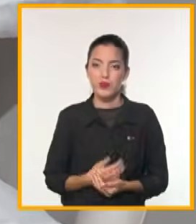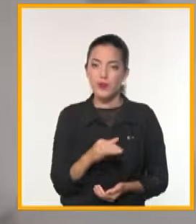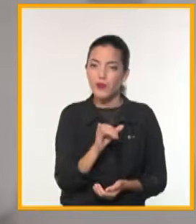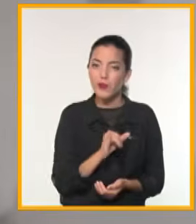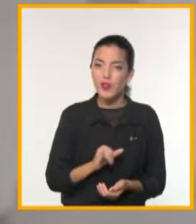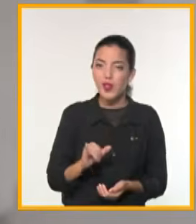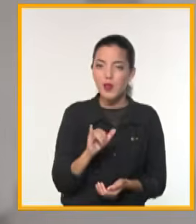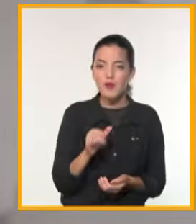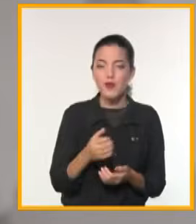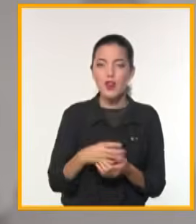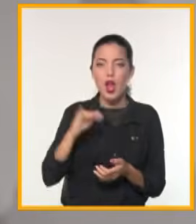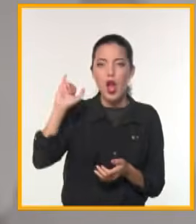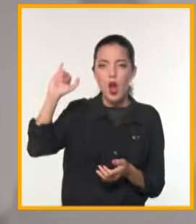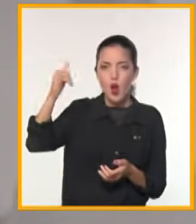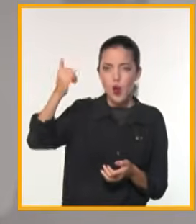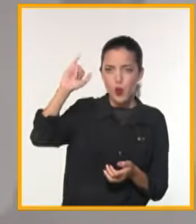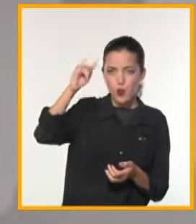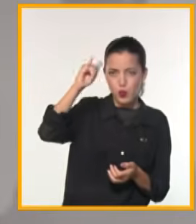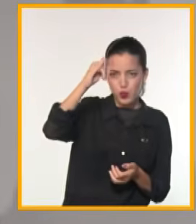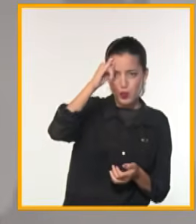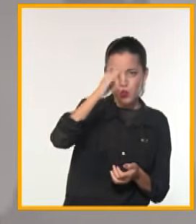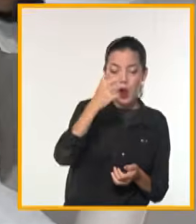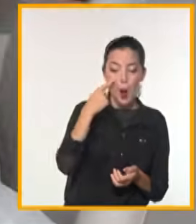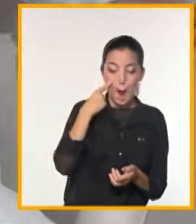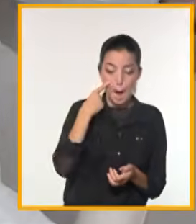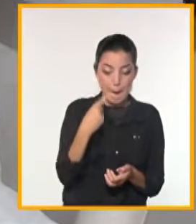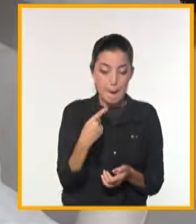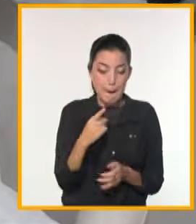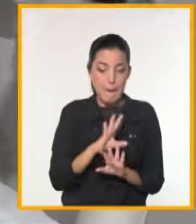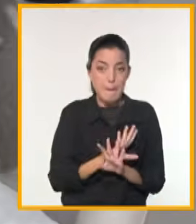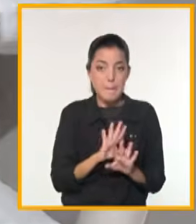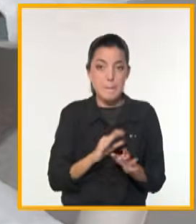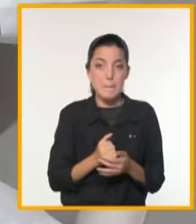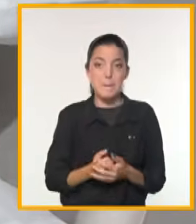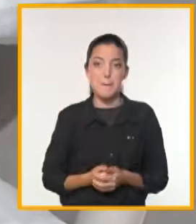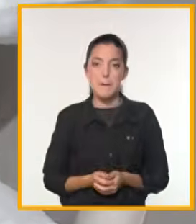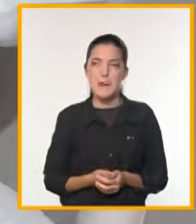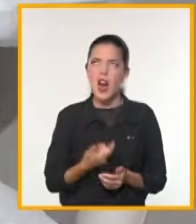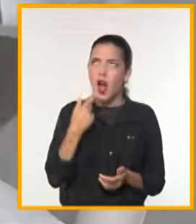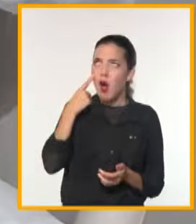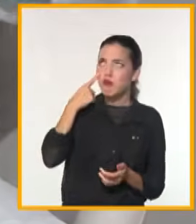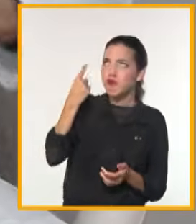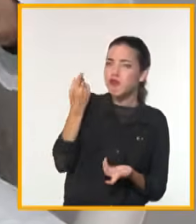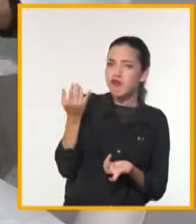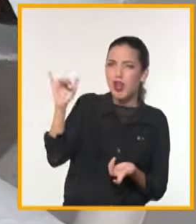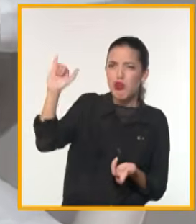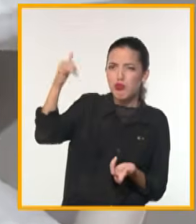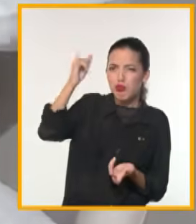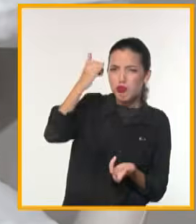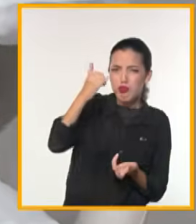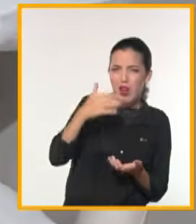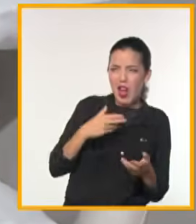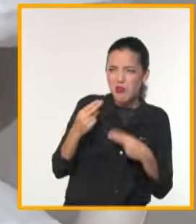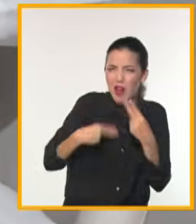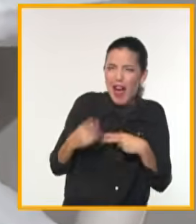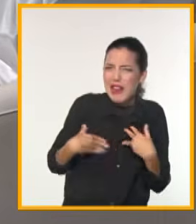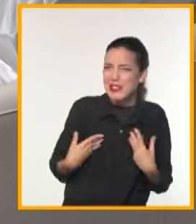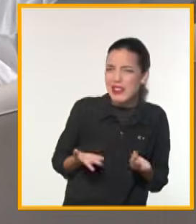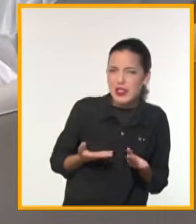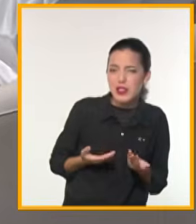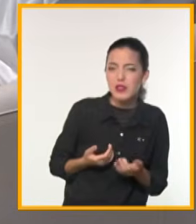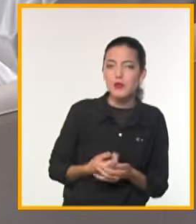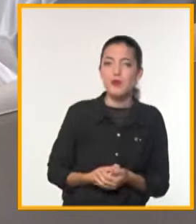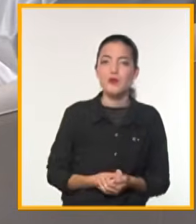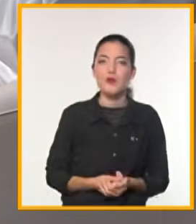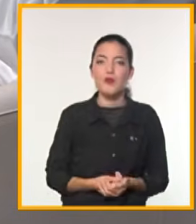aviones, cuando vi aquello, cuando estuve ahí arriba, dije, no, ¿qué tú haces ahí arriba en el aire? Yo no soy del aire, baja. Y entonces, ¿Cómo bajó